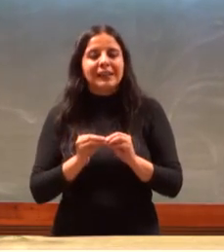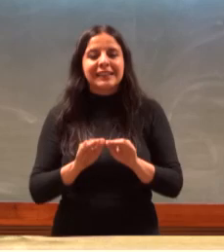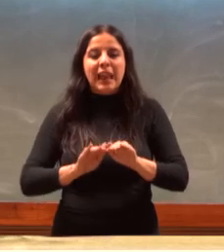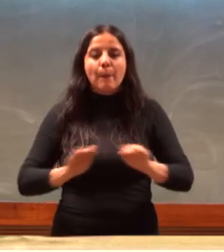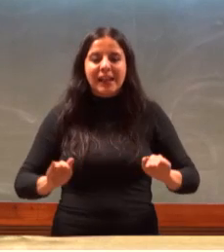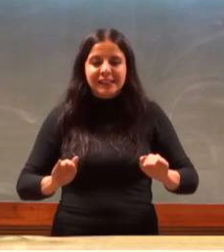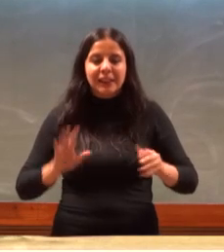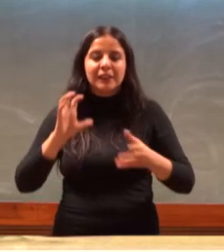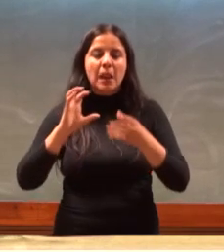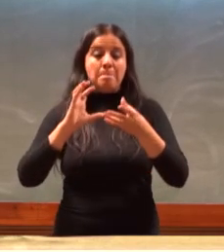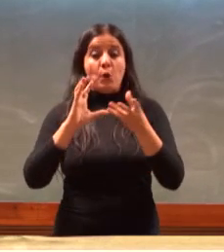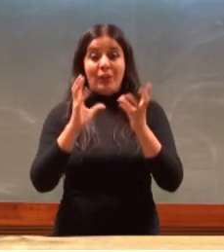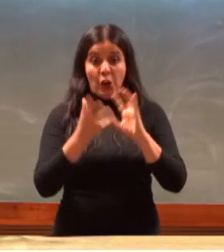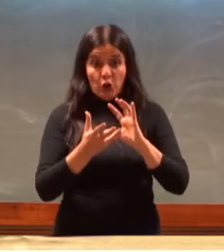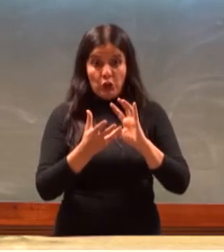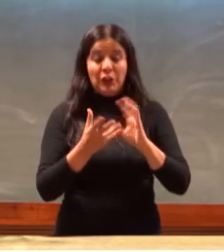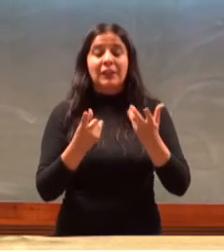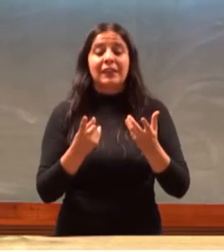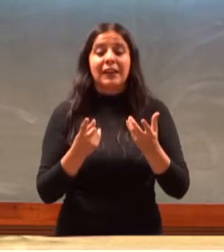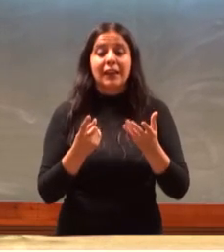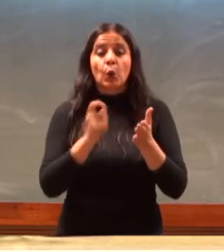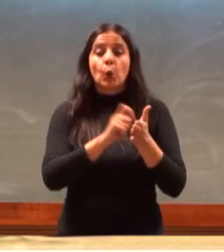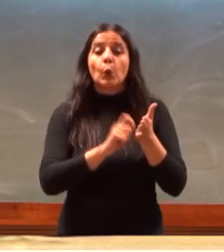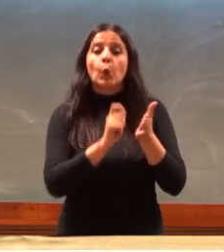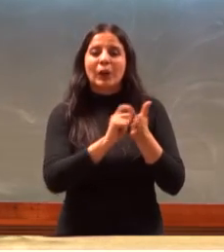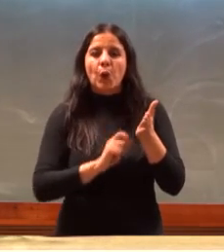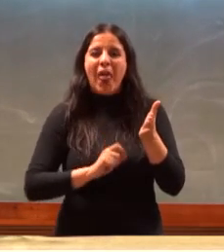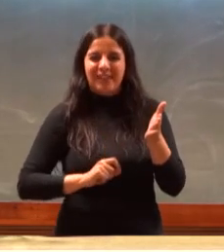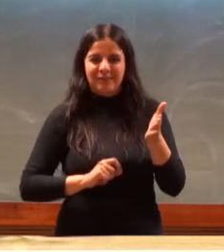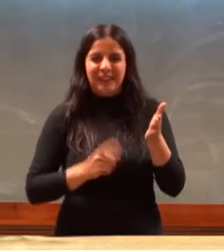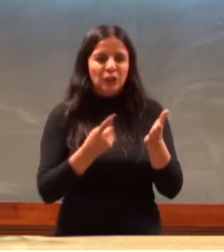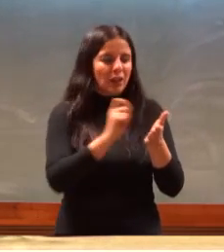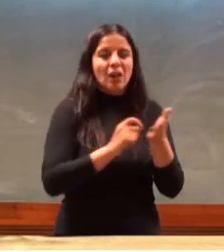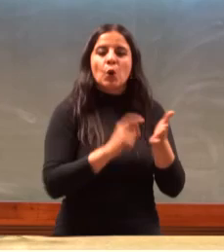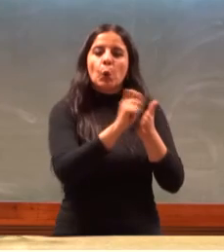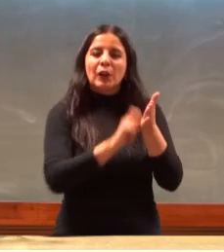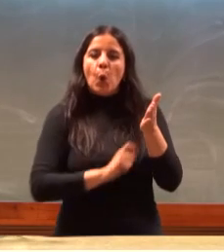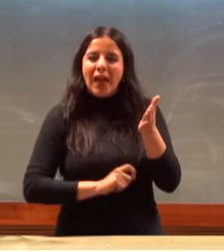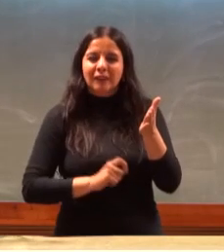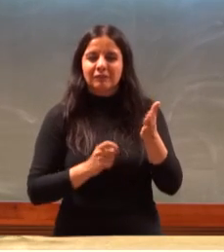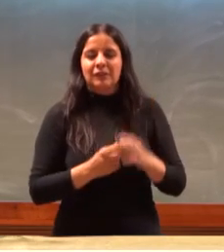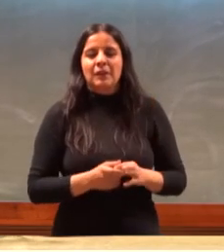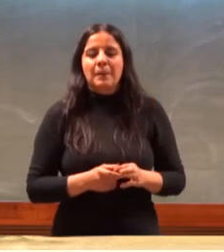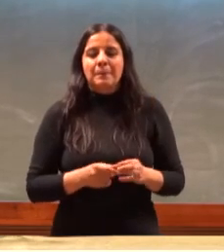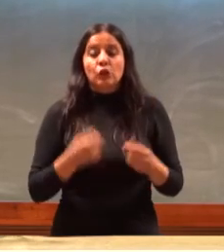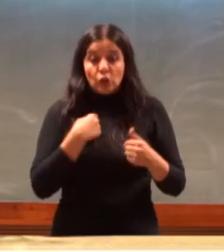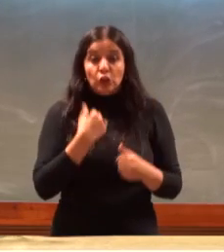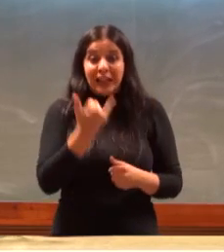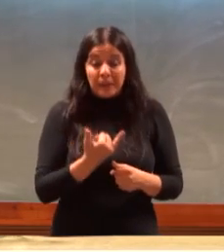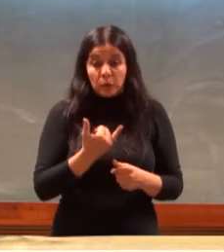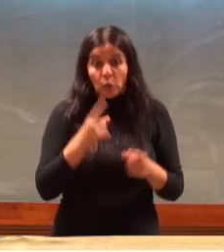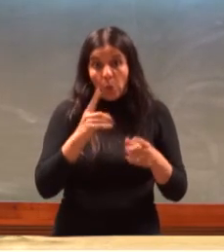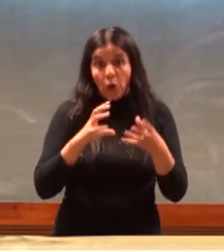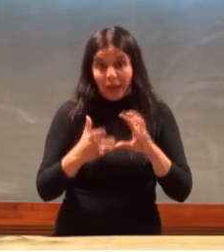discutir Y seguramente lo hacemos y lo podemos seguir haciendo el modelo de facultades pero el modelo de facultades tiene un sentido en términos de